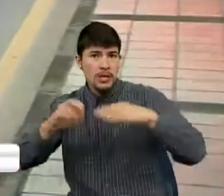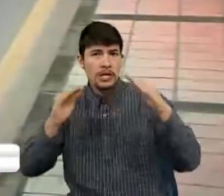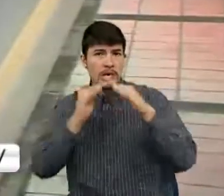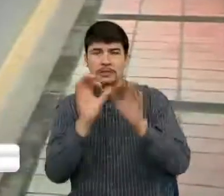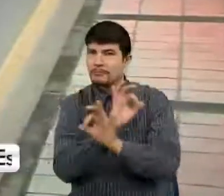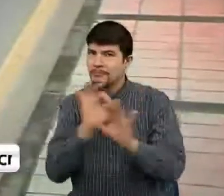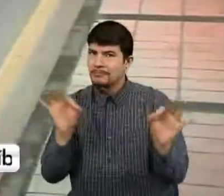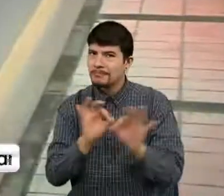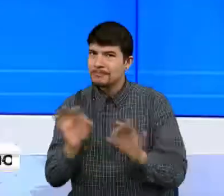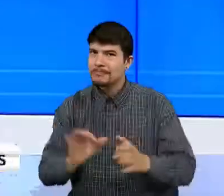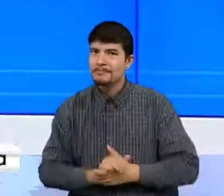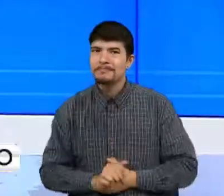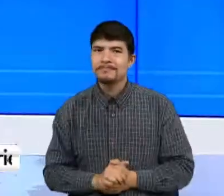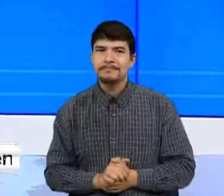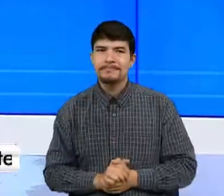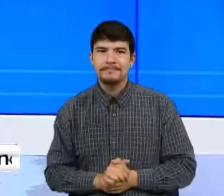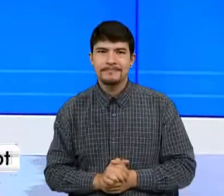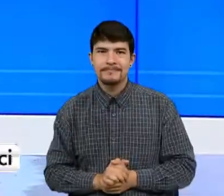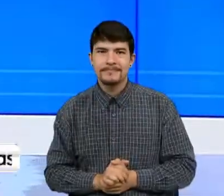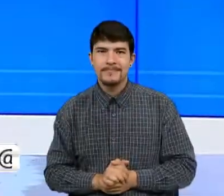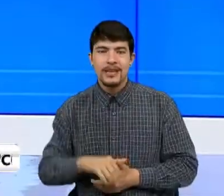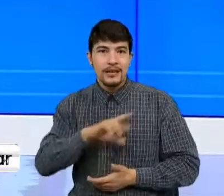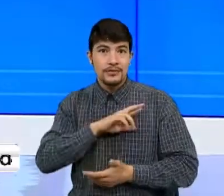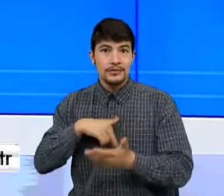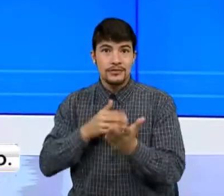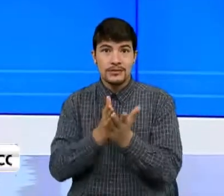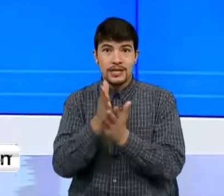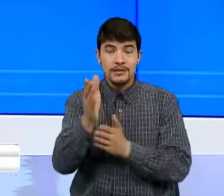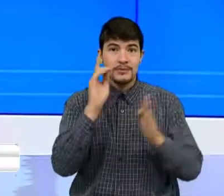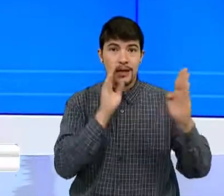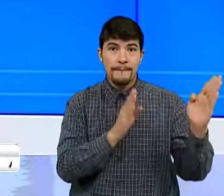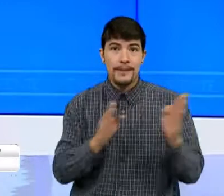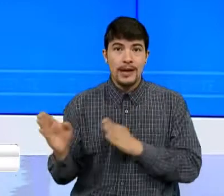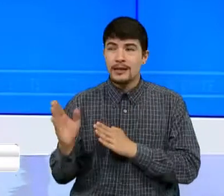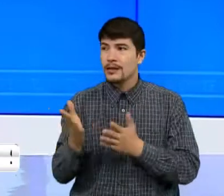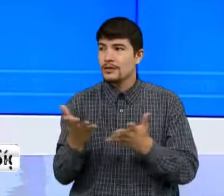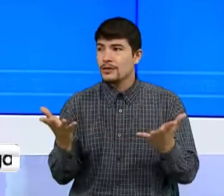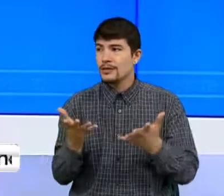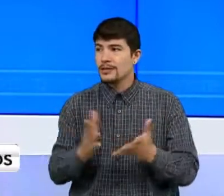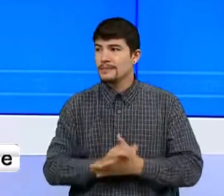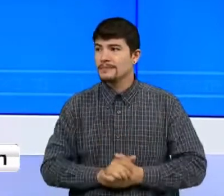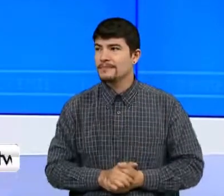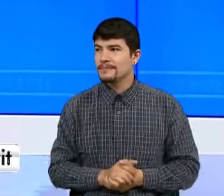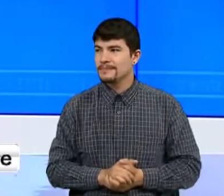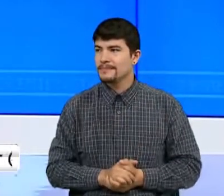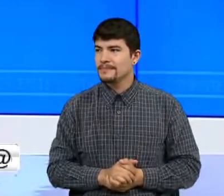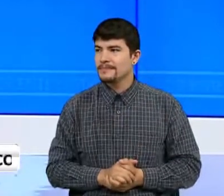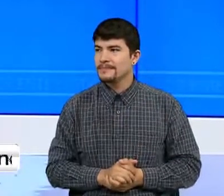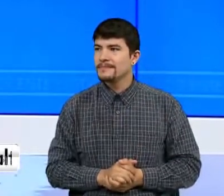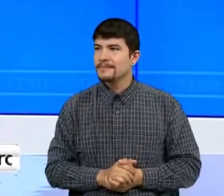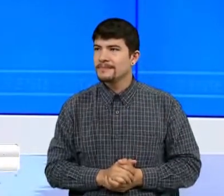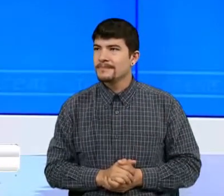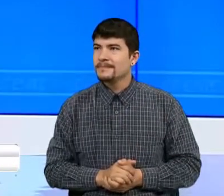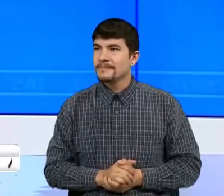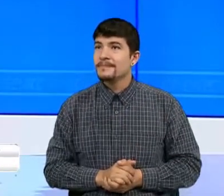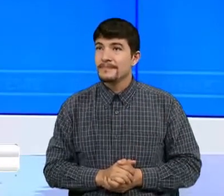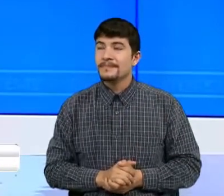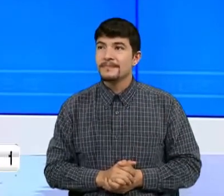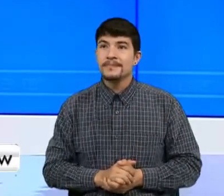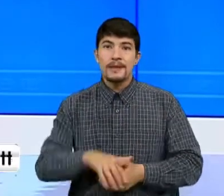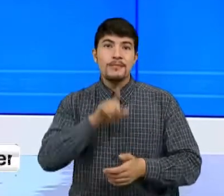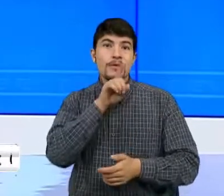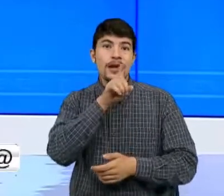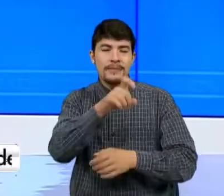durante ese fin de semana y seguimos hablando del plan retorno esta vez en santander porque un fin de semana sin accidentes es el reporte de las